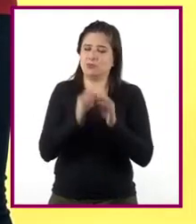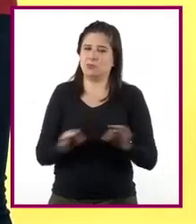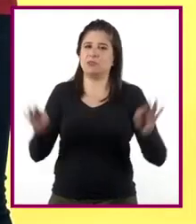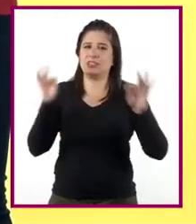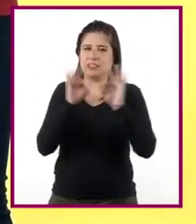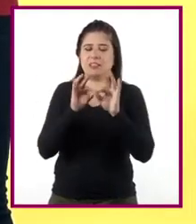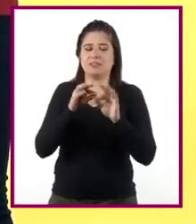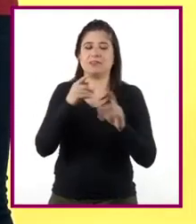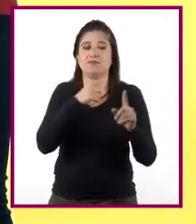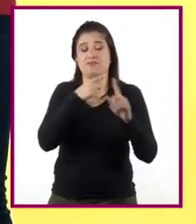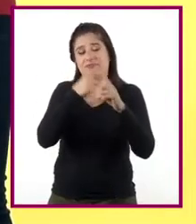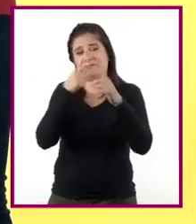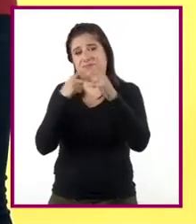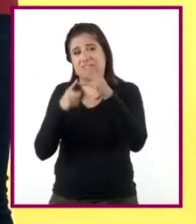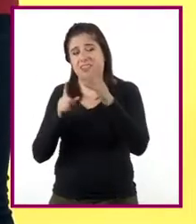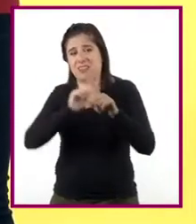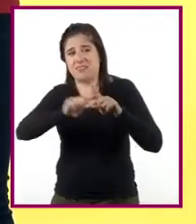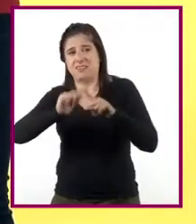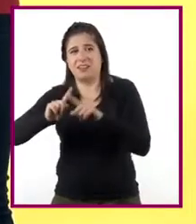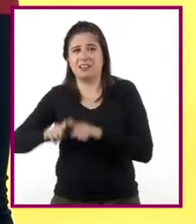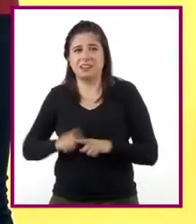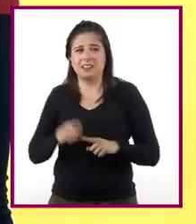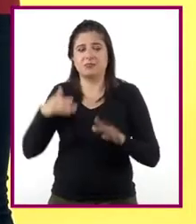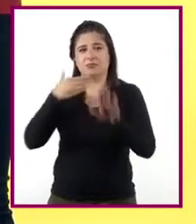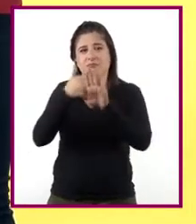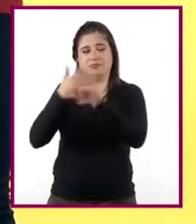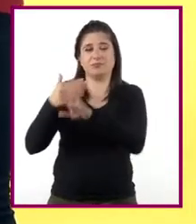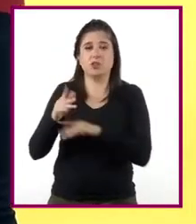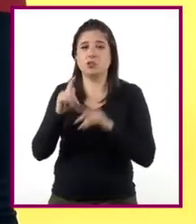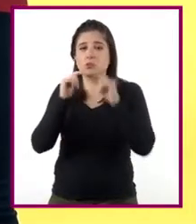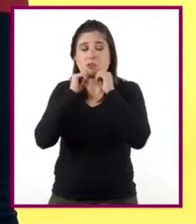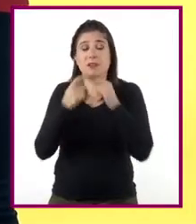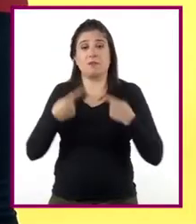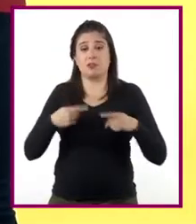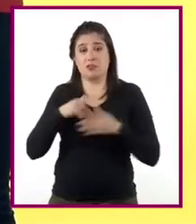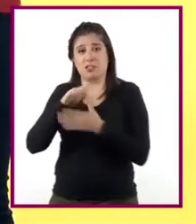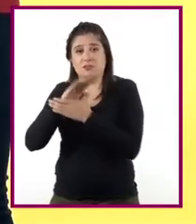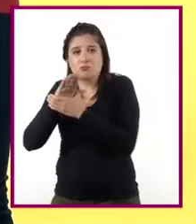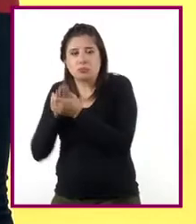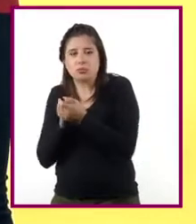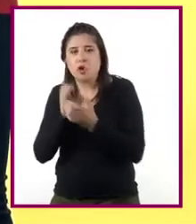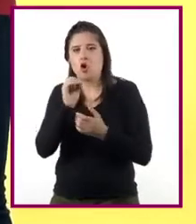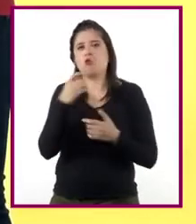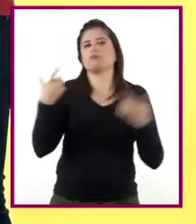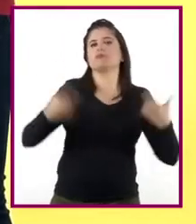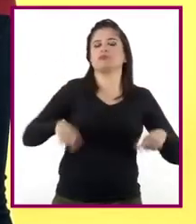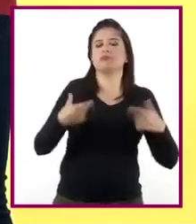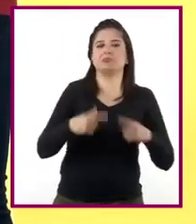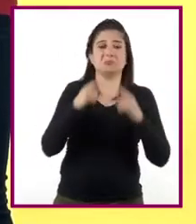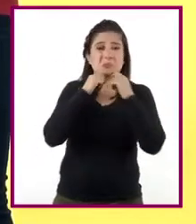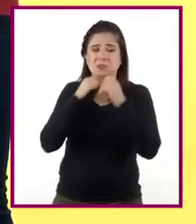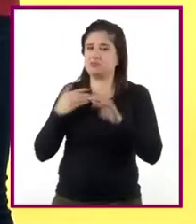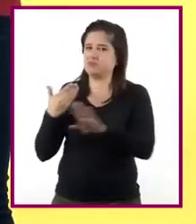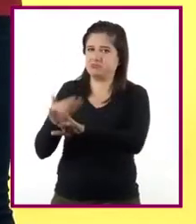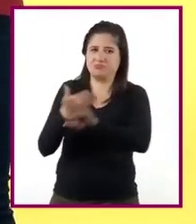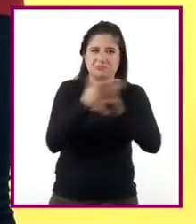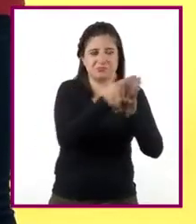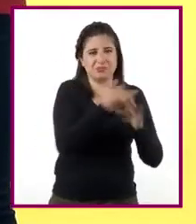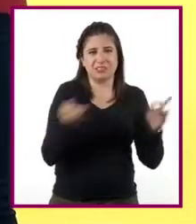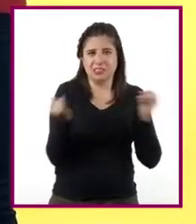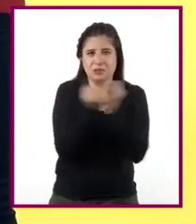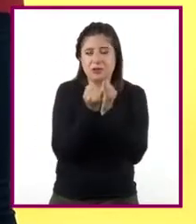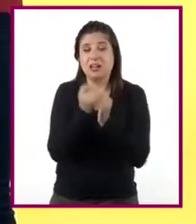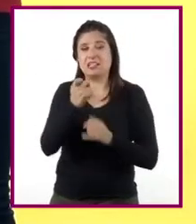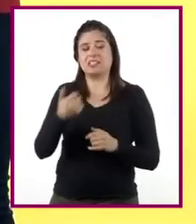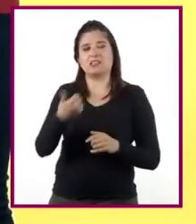a diferentes sectores de la sociedad, sin importar si se trataba de gente humilde o acomodada. Esto motivó las luchas de